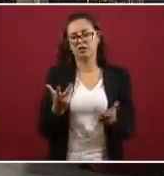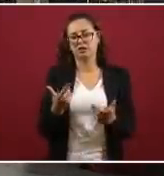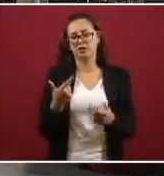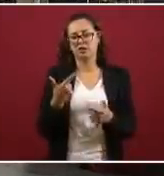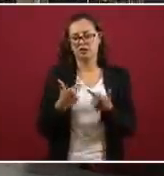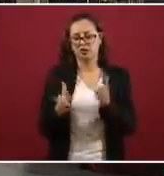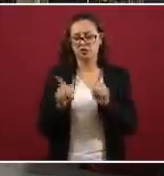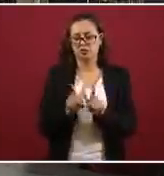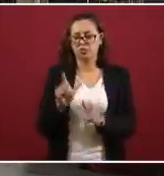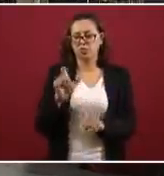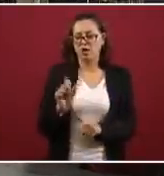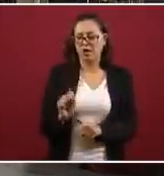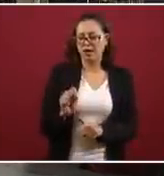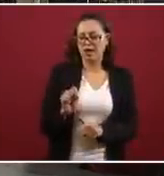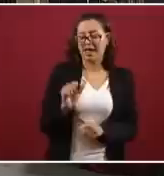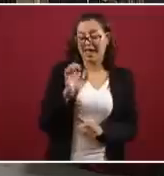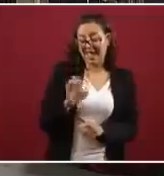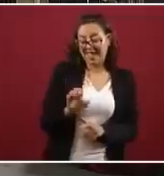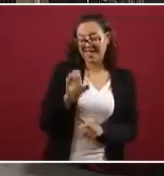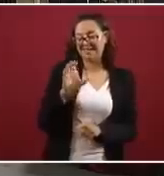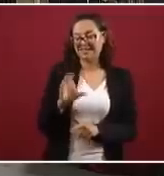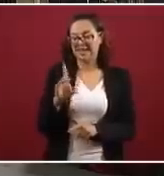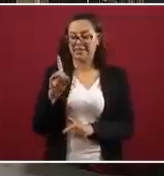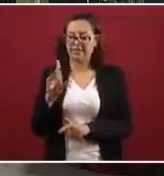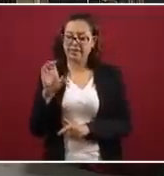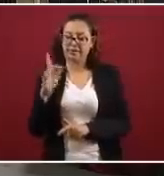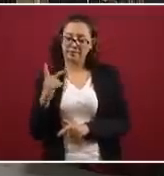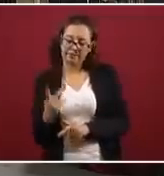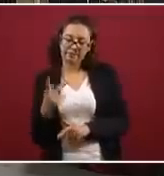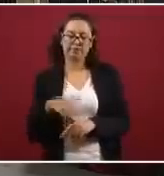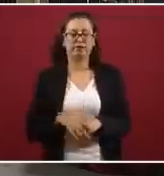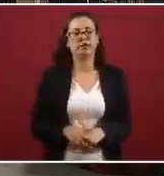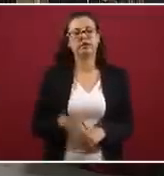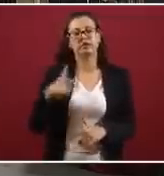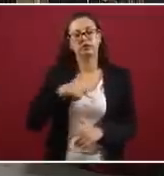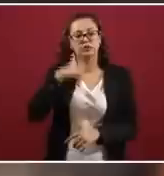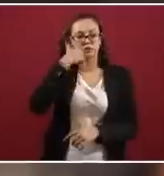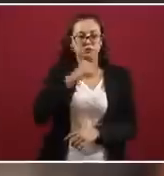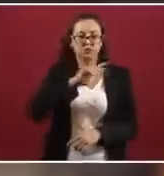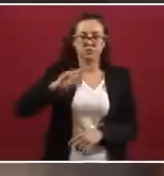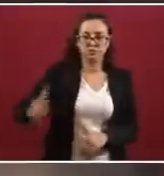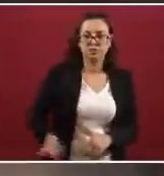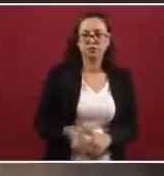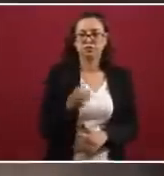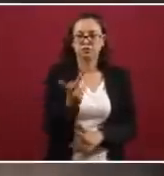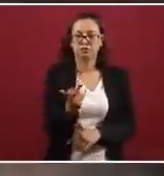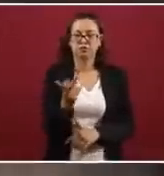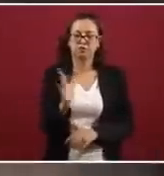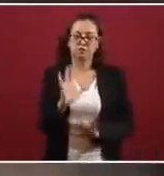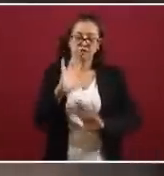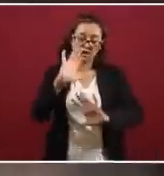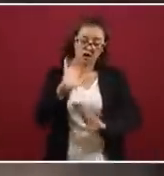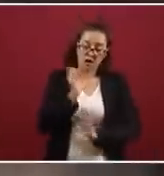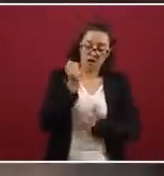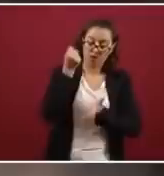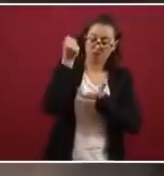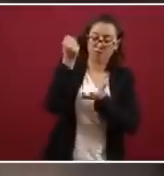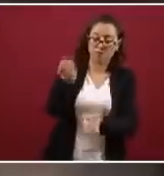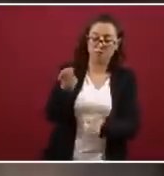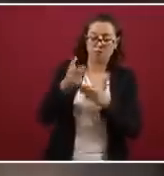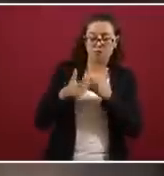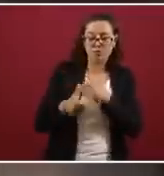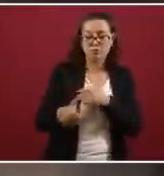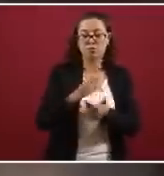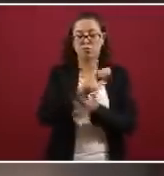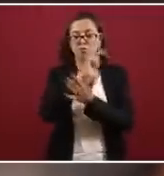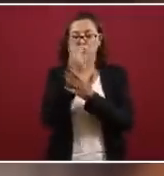SDP. Yo le quisiera preguntar, ¿cuánto es el presupuesto que se tiene asignado para este programa